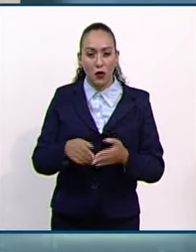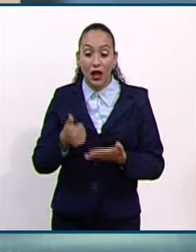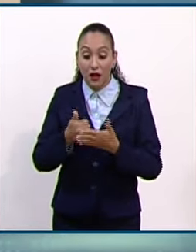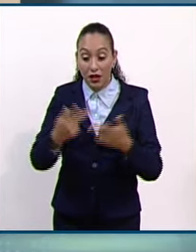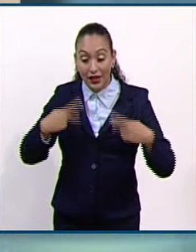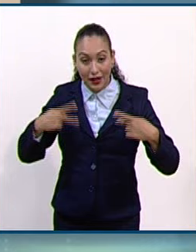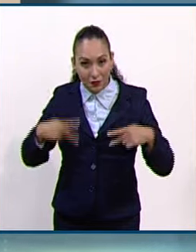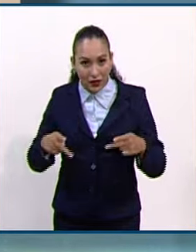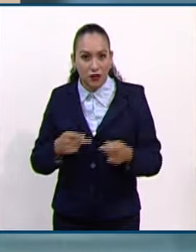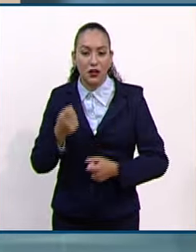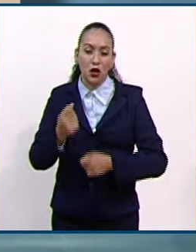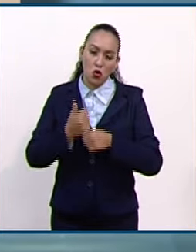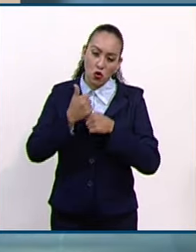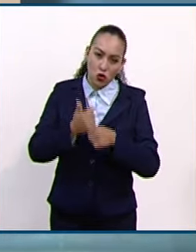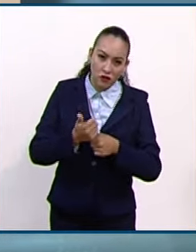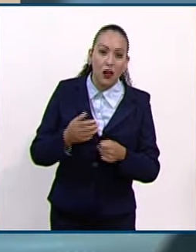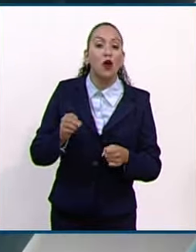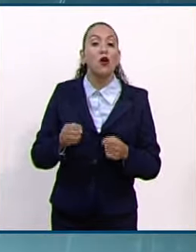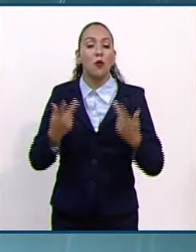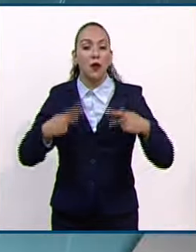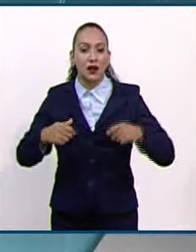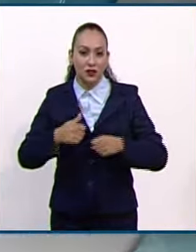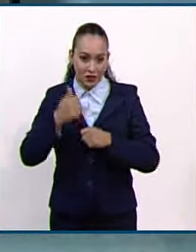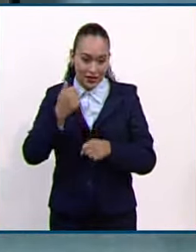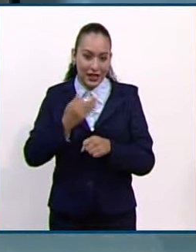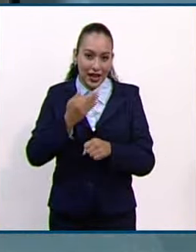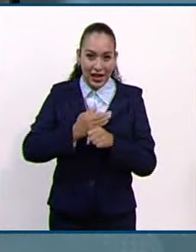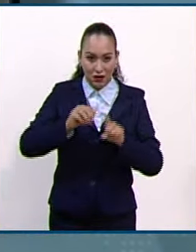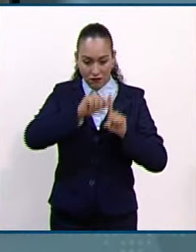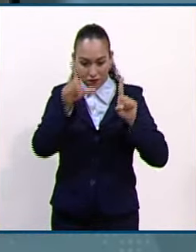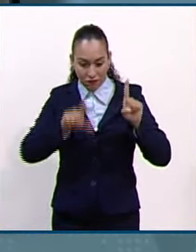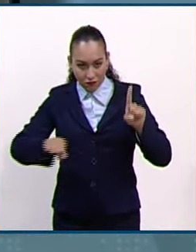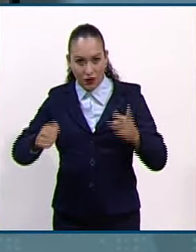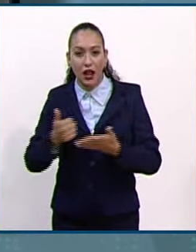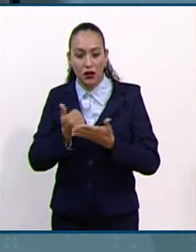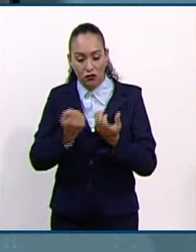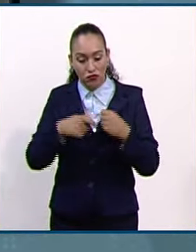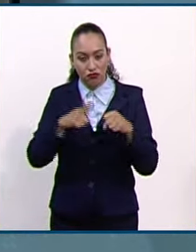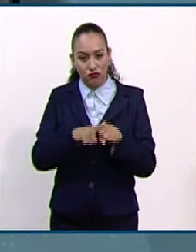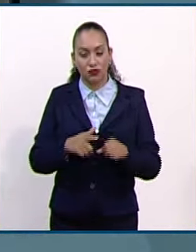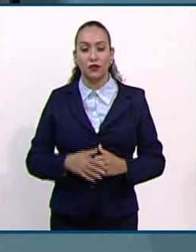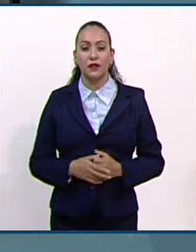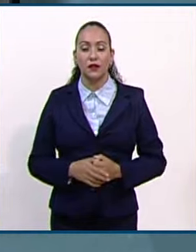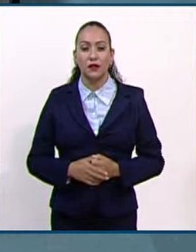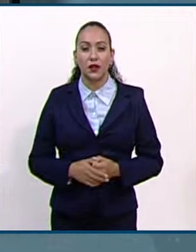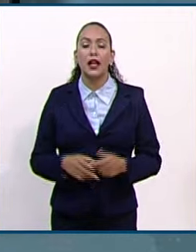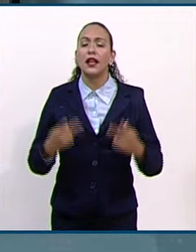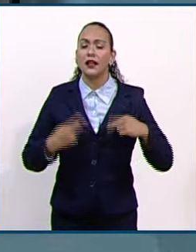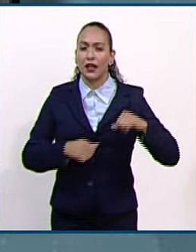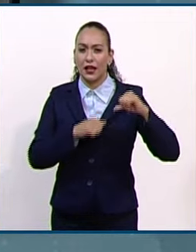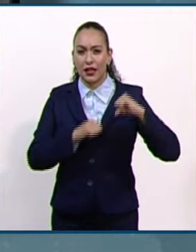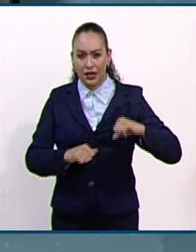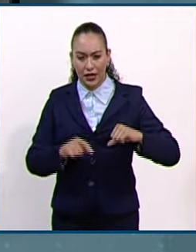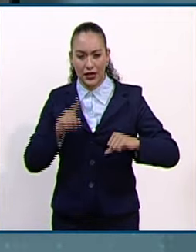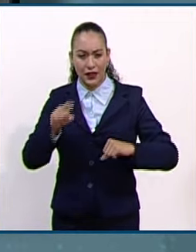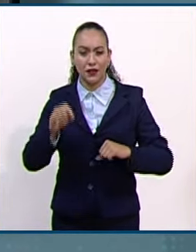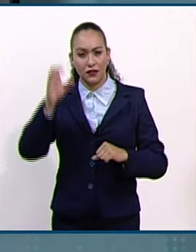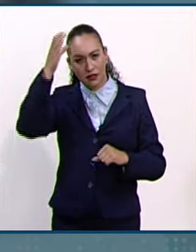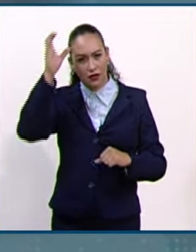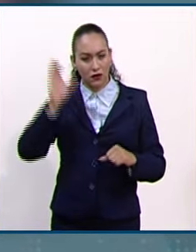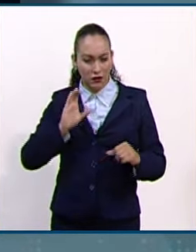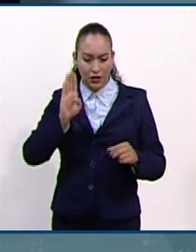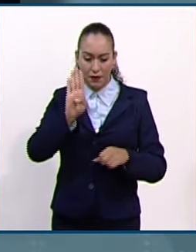y la reconstrucción del tejido social. Los magistrados presidentes de los poderes judiciales de Coahuila y Baja